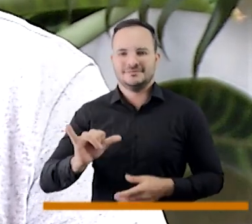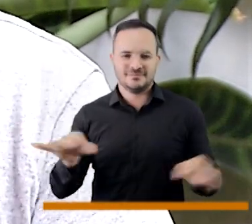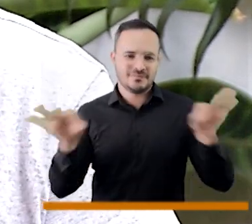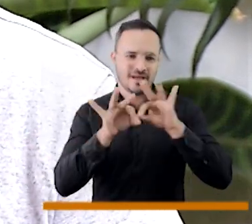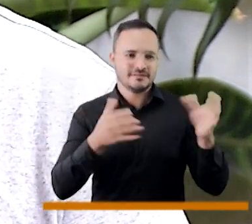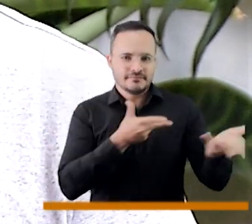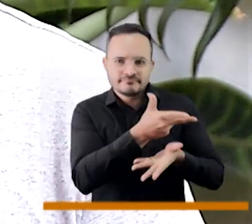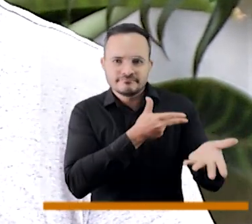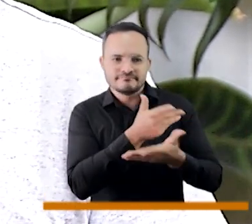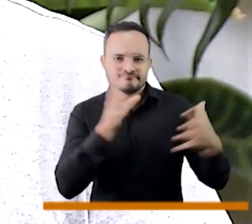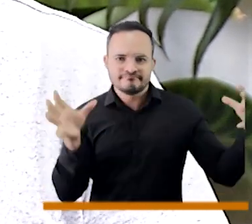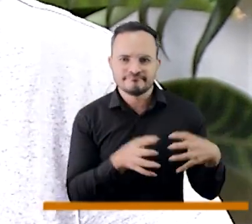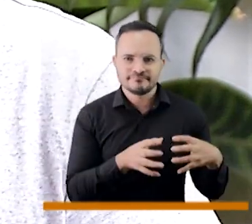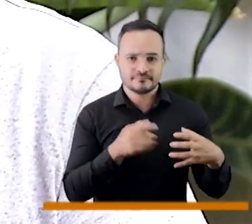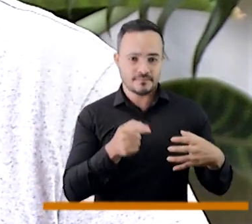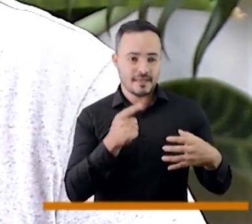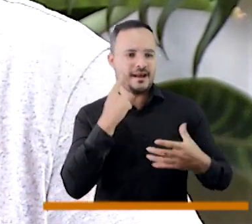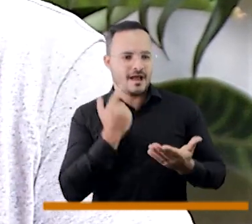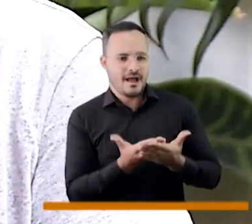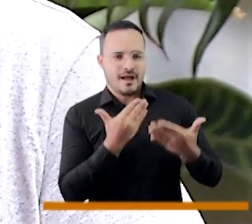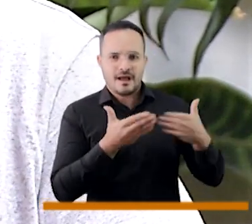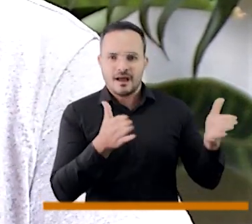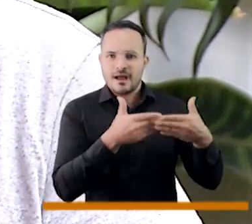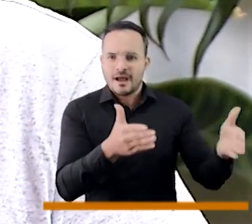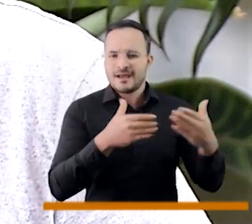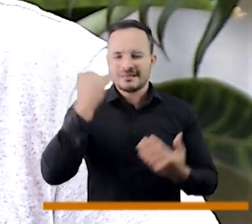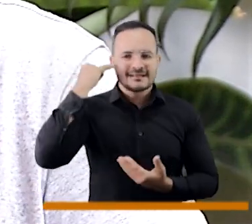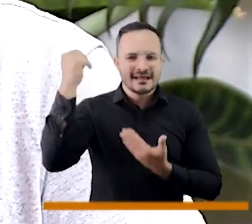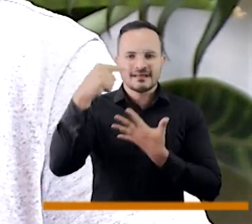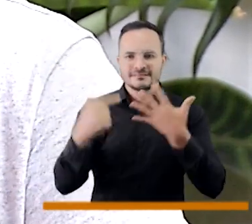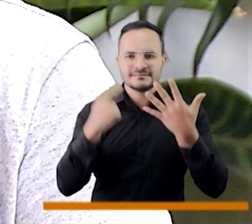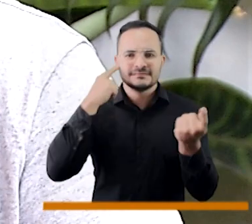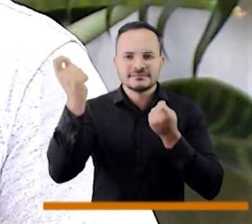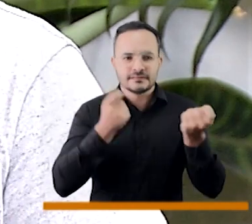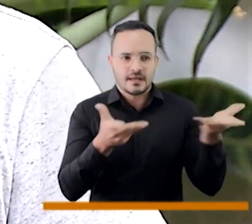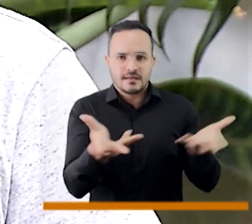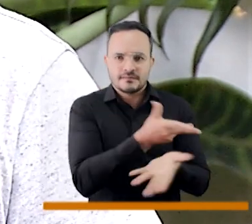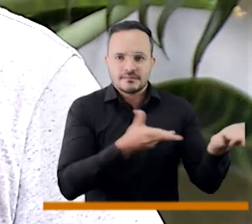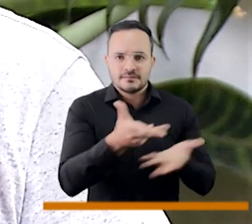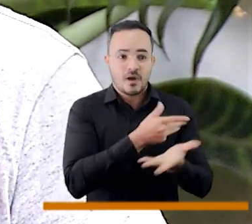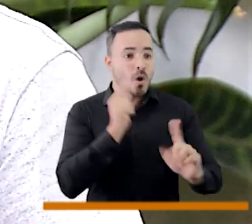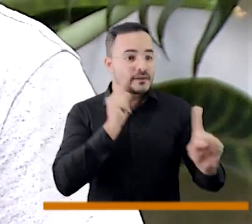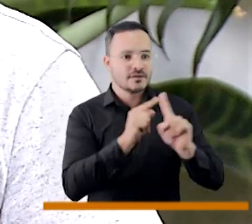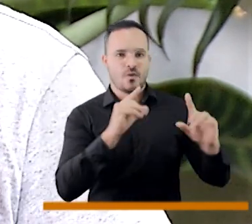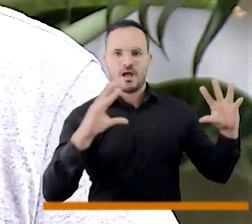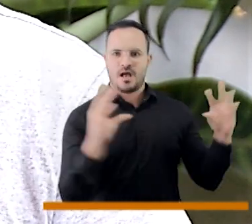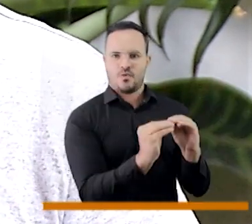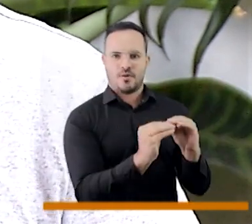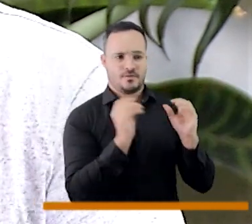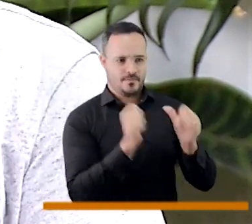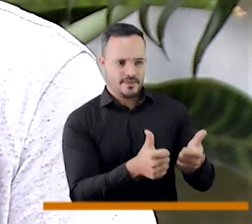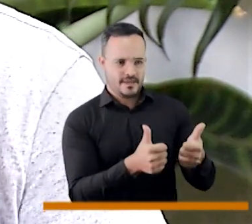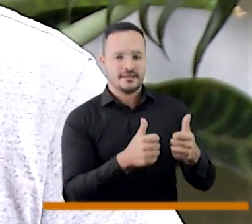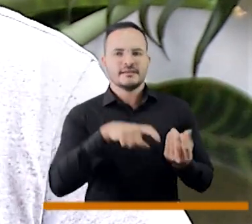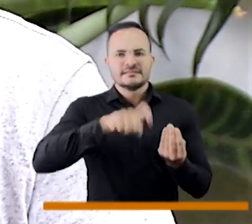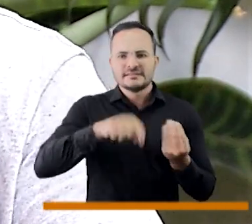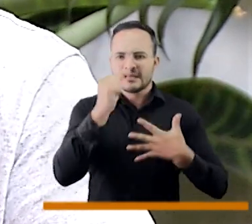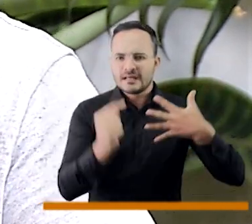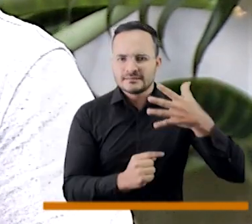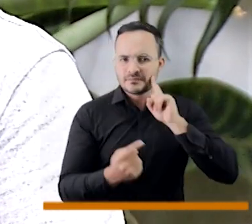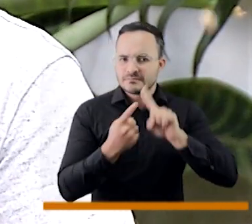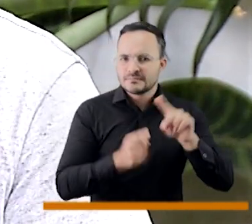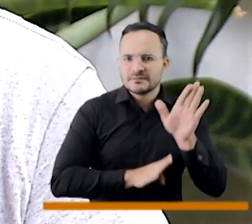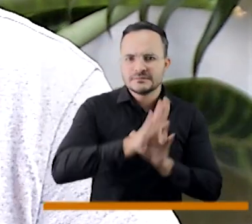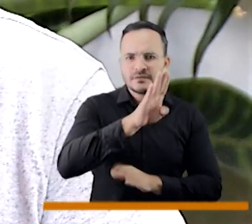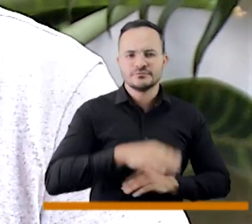sociales, organizaciones de base que puedan empezar a llegar a acuerdos, a pensar cuáles son las necesidades que tienen los territorios, cuáles son las necesidades en